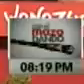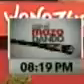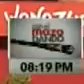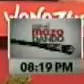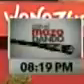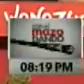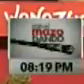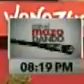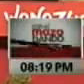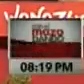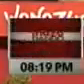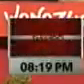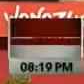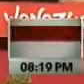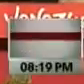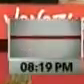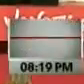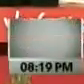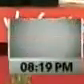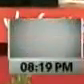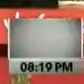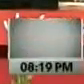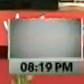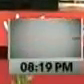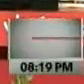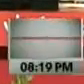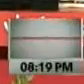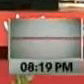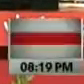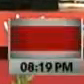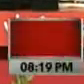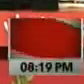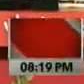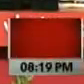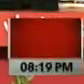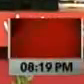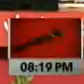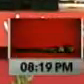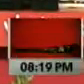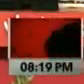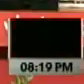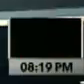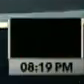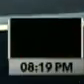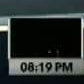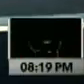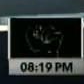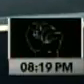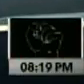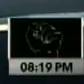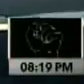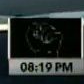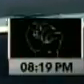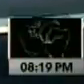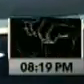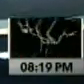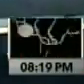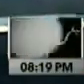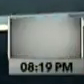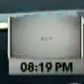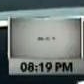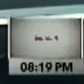allero Qué pasó hermano presente presente y siempre